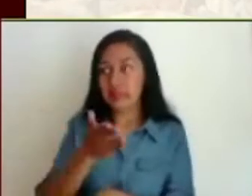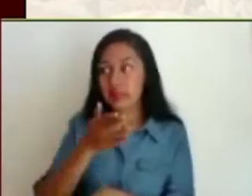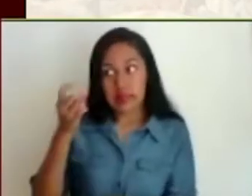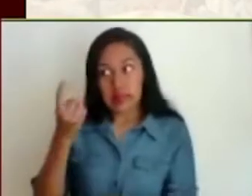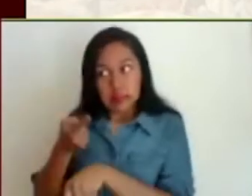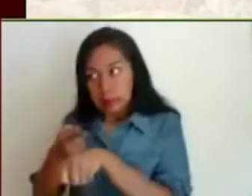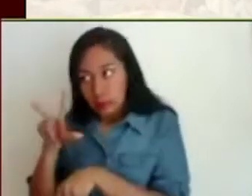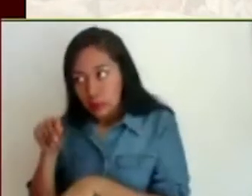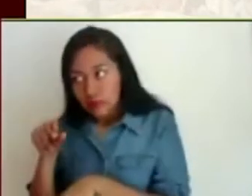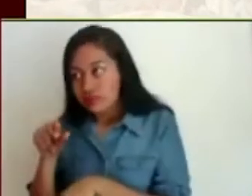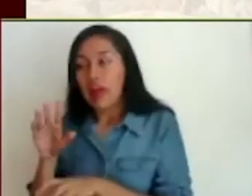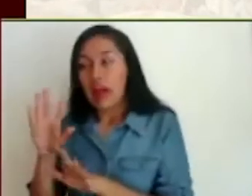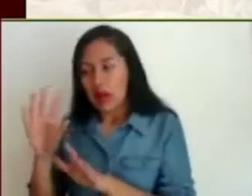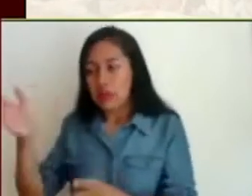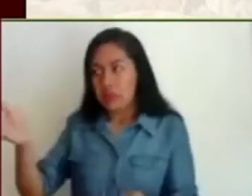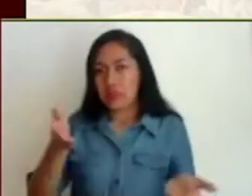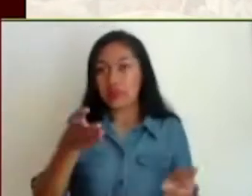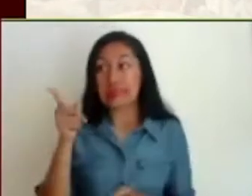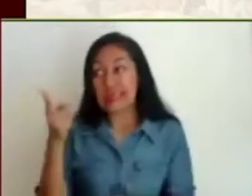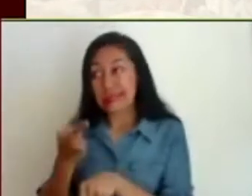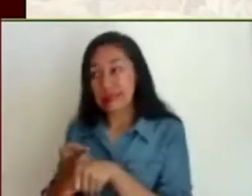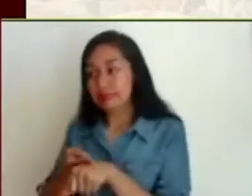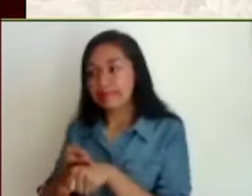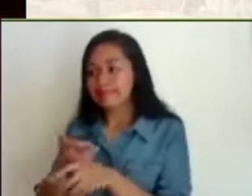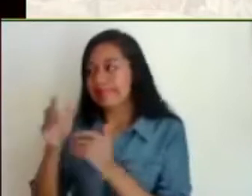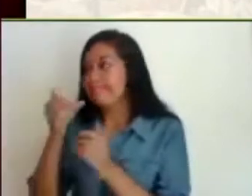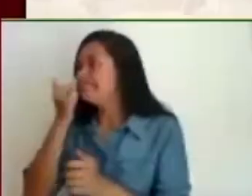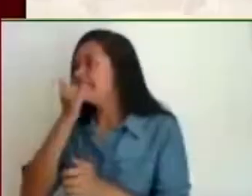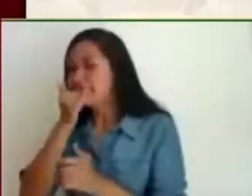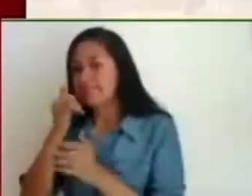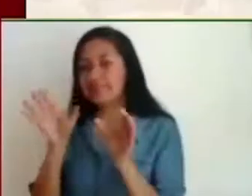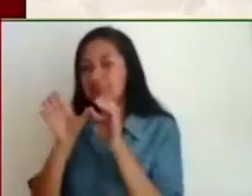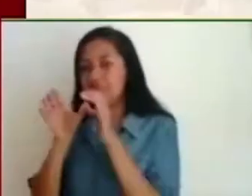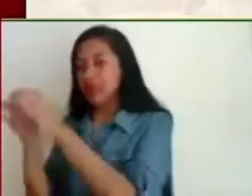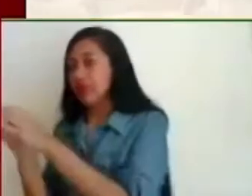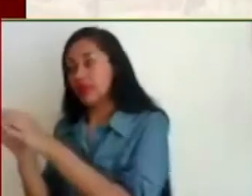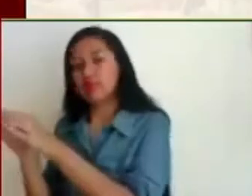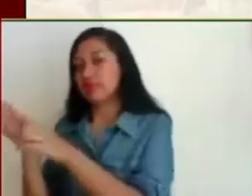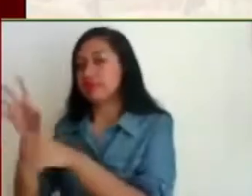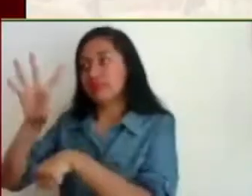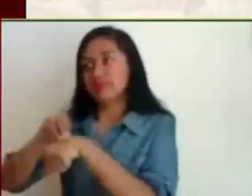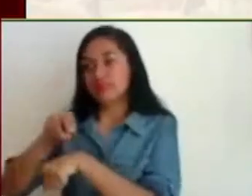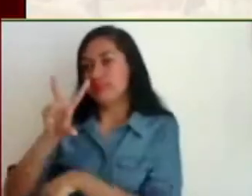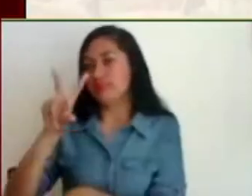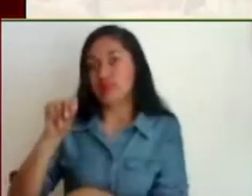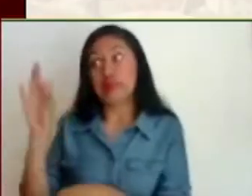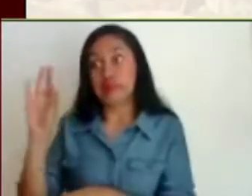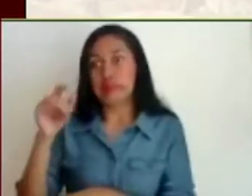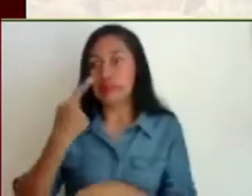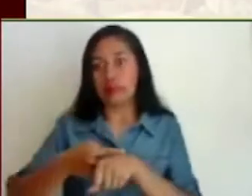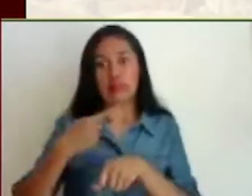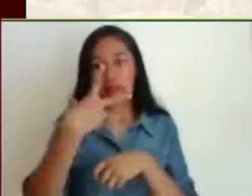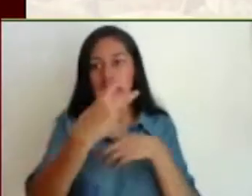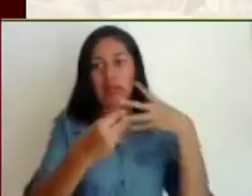vedere all'interno del lazaretto nuovo dei graffiti tracciati durante il lungo isolamento. La